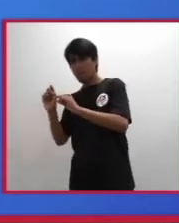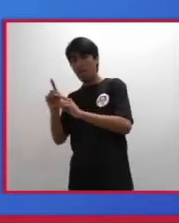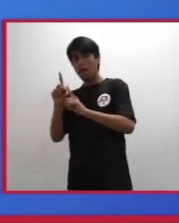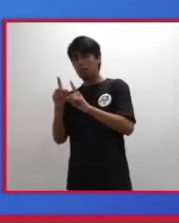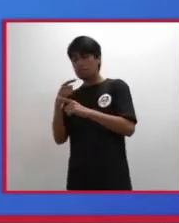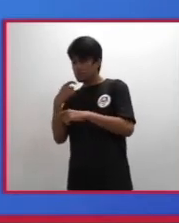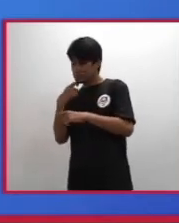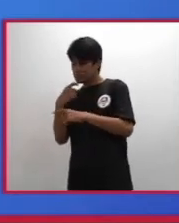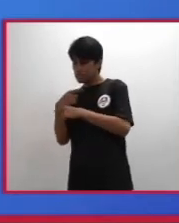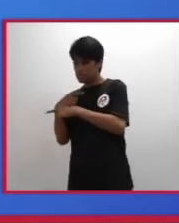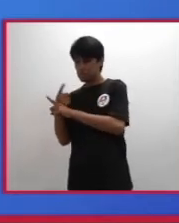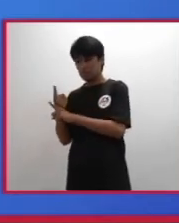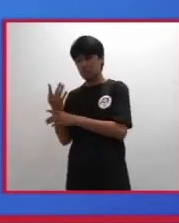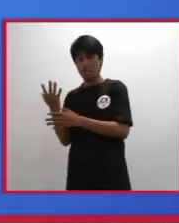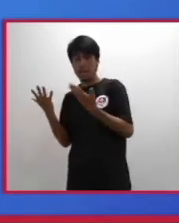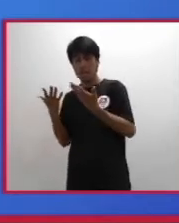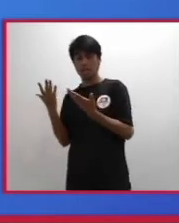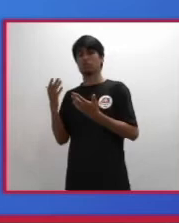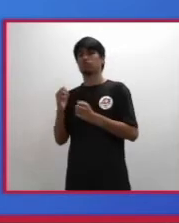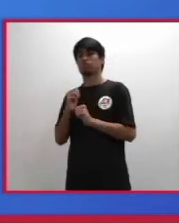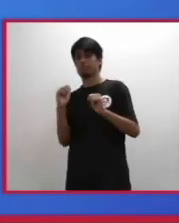que consideren necesarios.